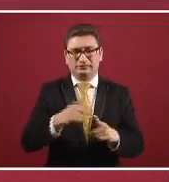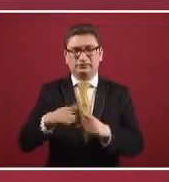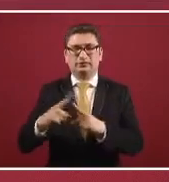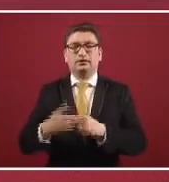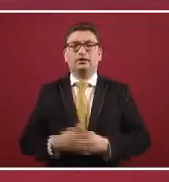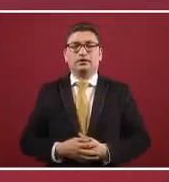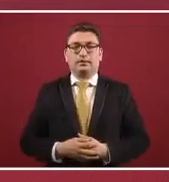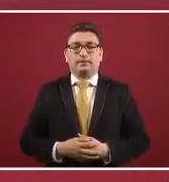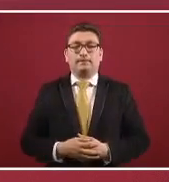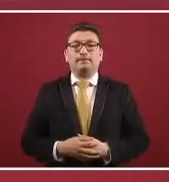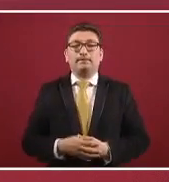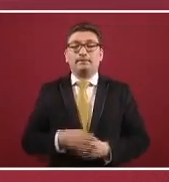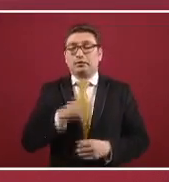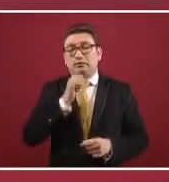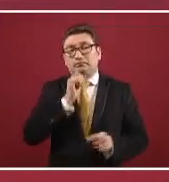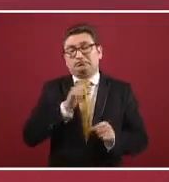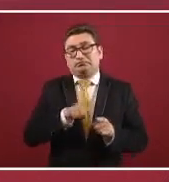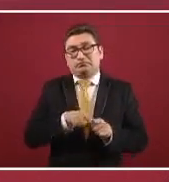pues también